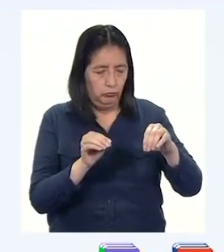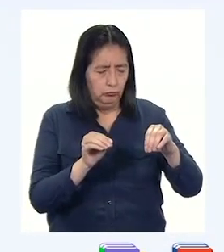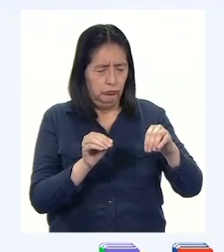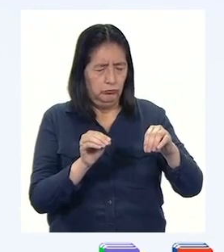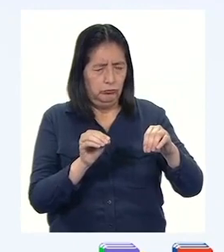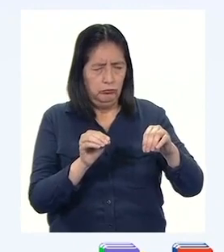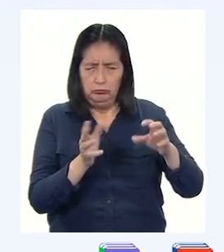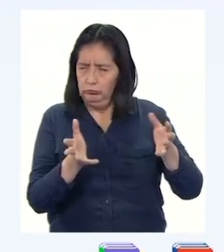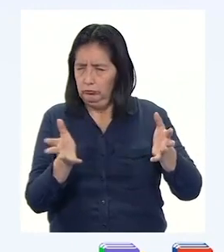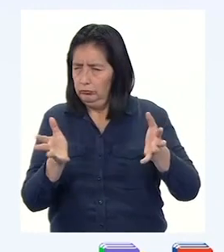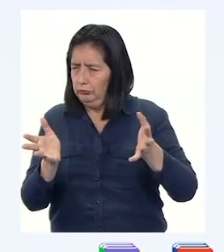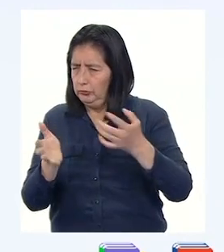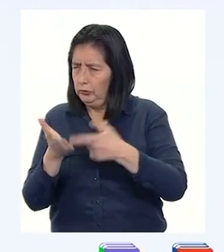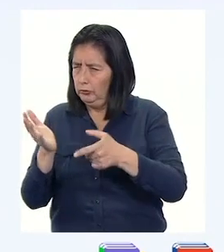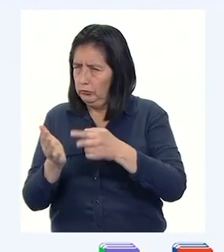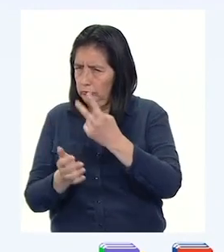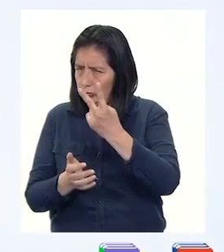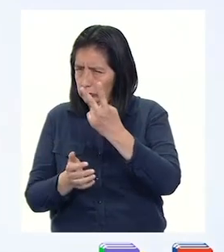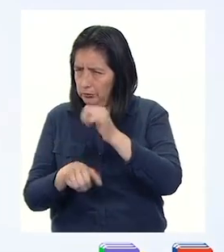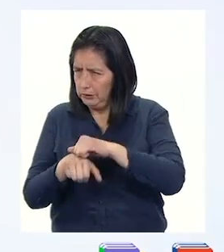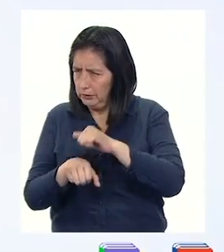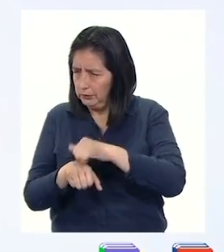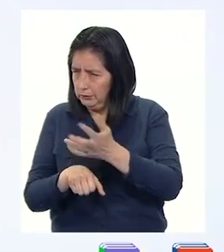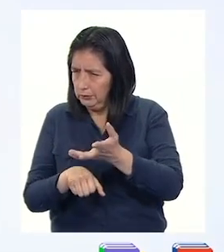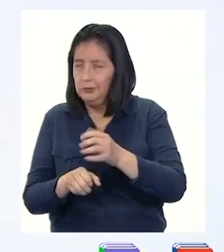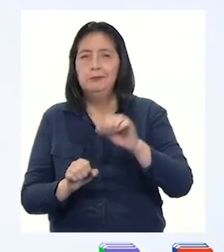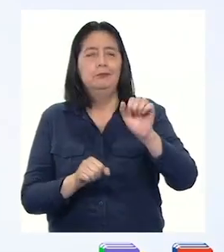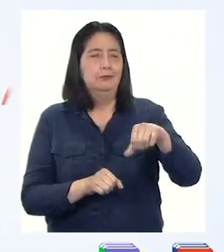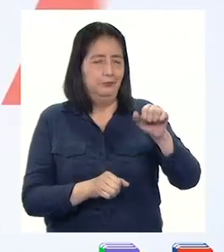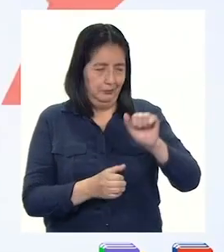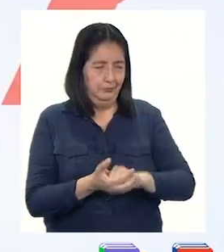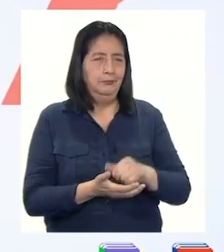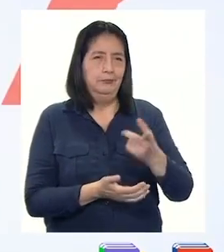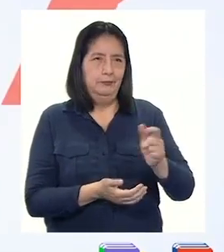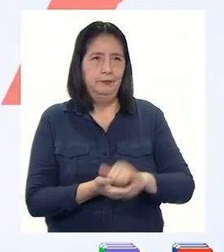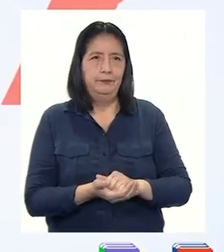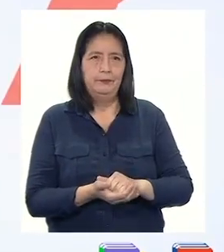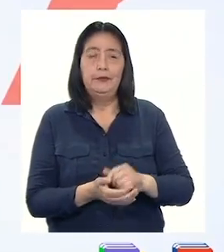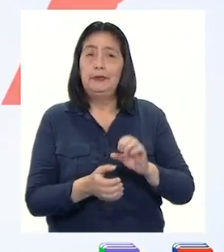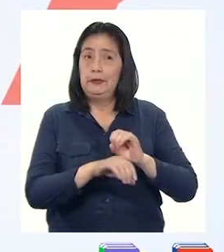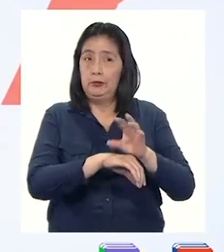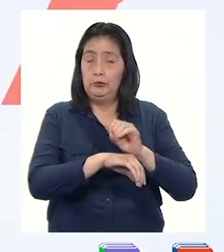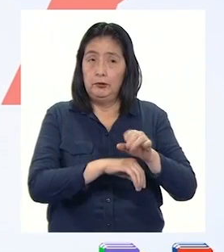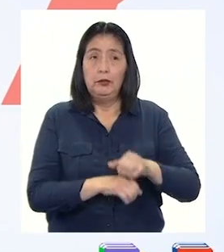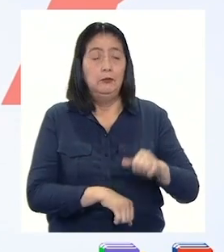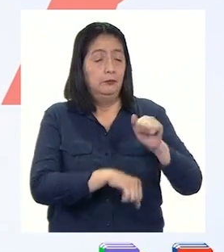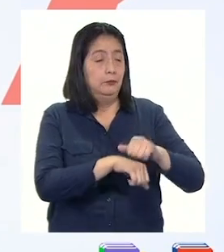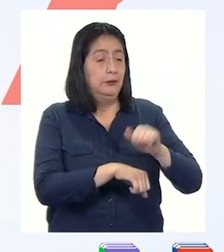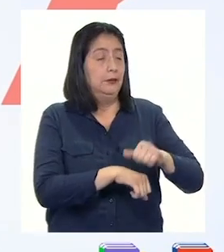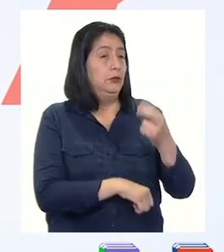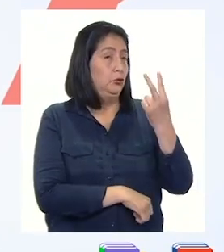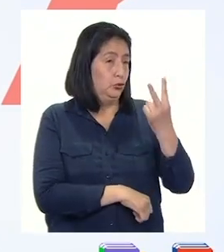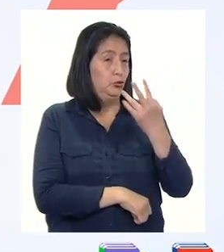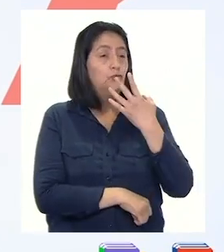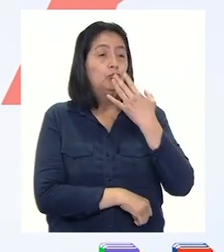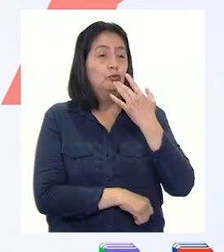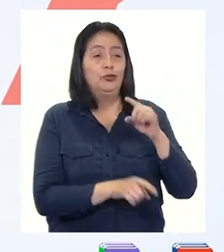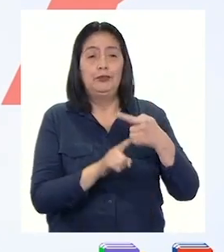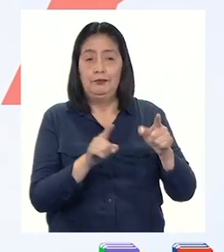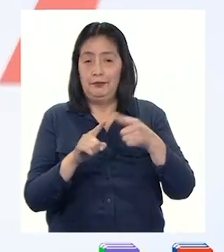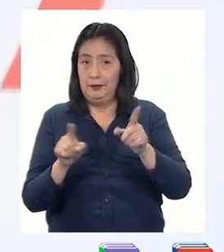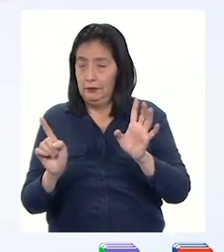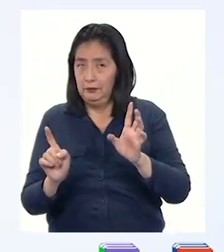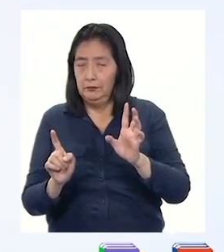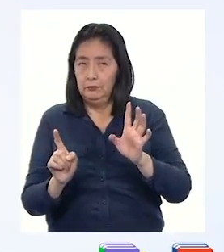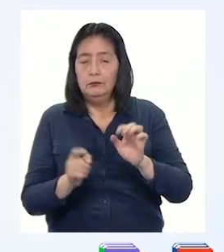¿cómo? ¿Hay dos tipos de piedritas? Así es. Se recomienda tener piedritas de dos colores